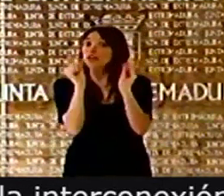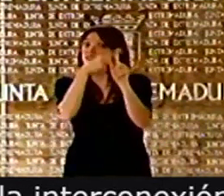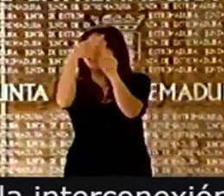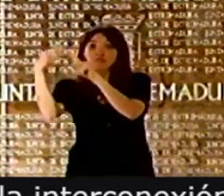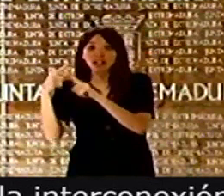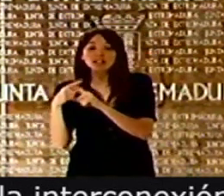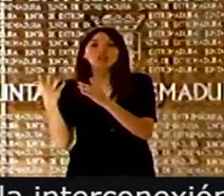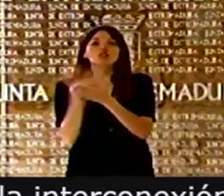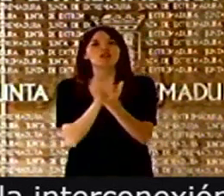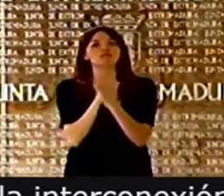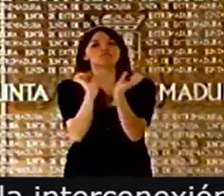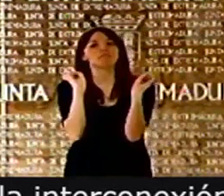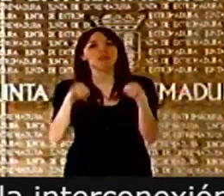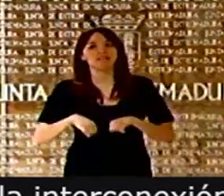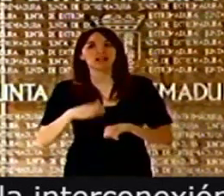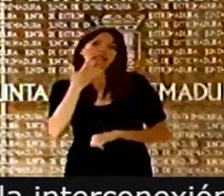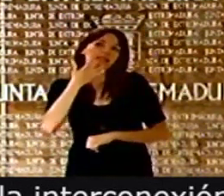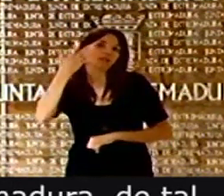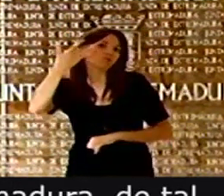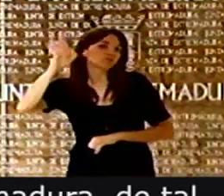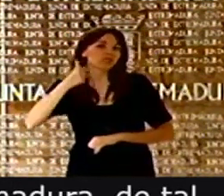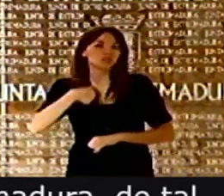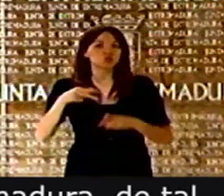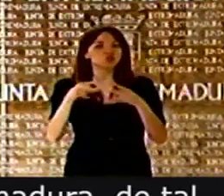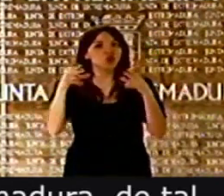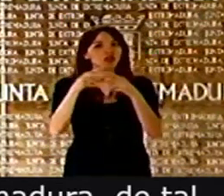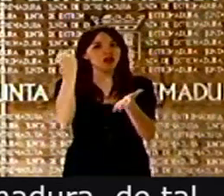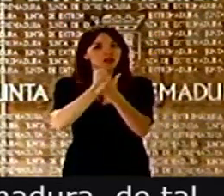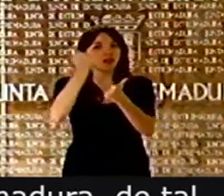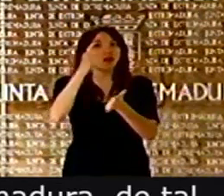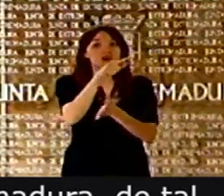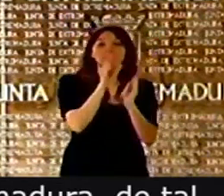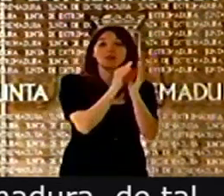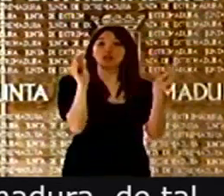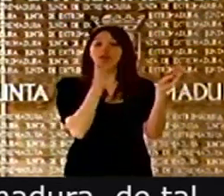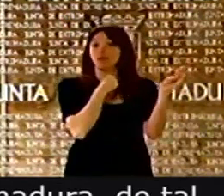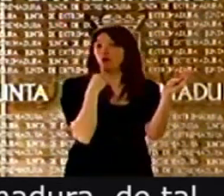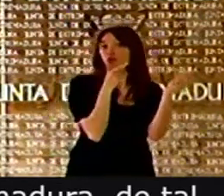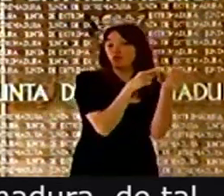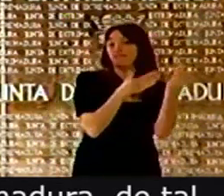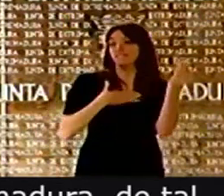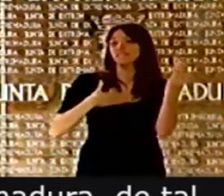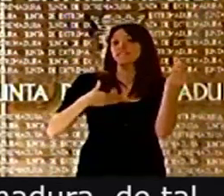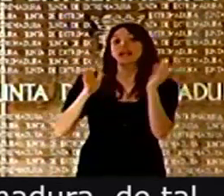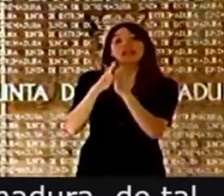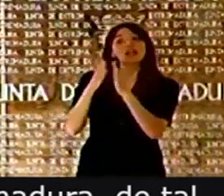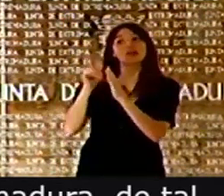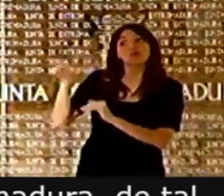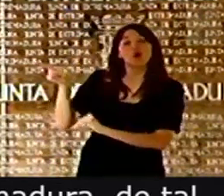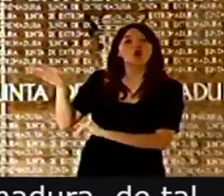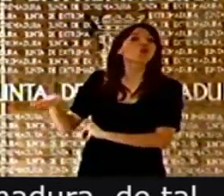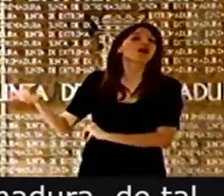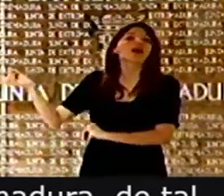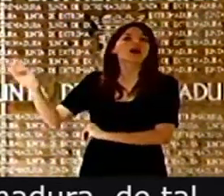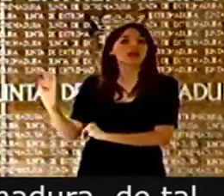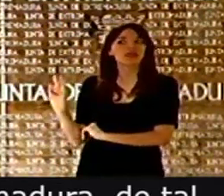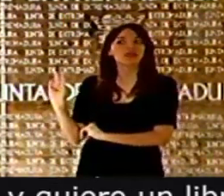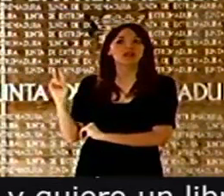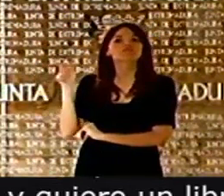De tal manera que, si yo soy socia de la Biblioteca de Badajoz y quiero un libro que está en la Biblioteca Municipal de Jerez de los Caballeros,